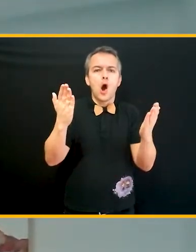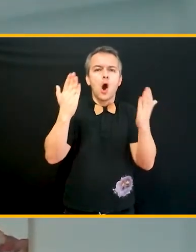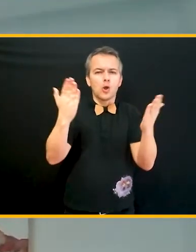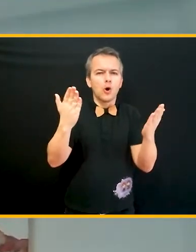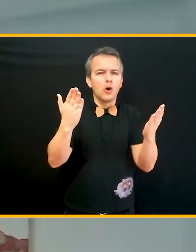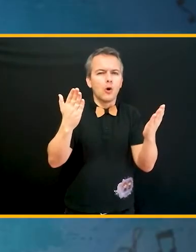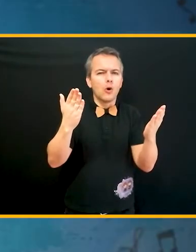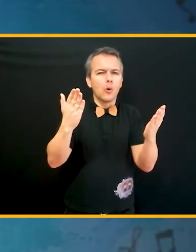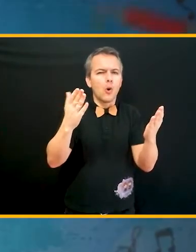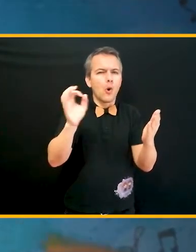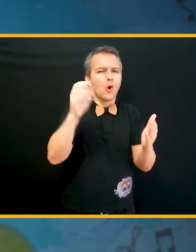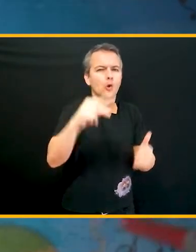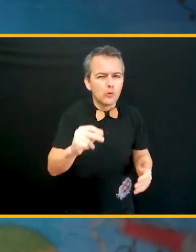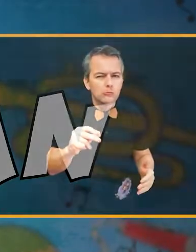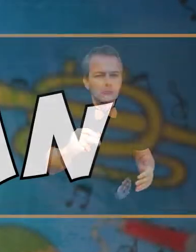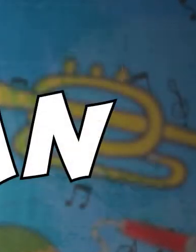un honor.